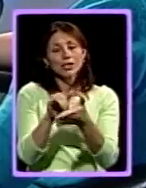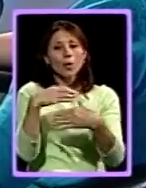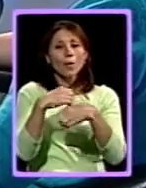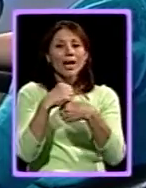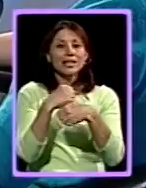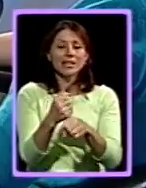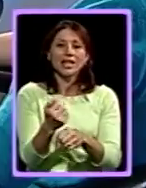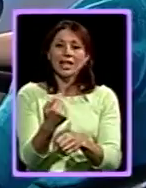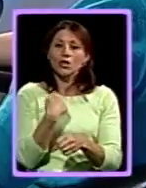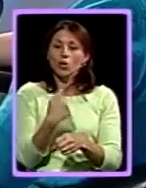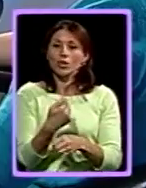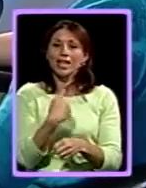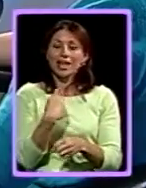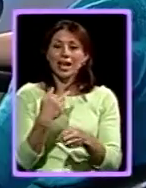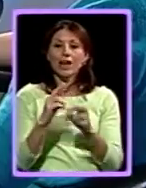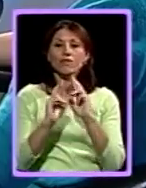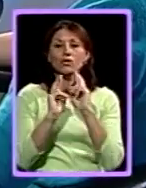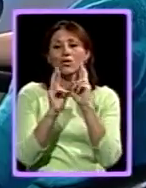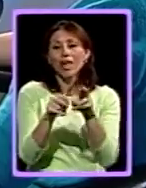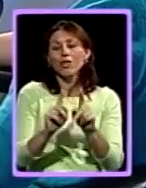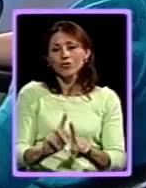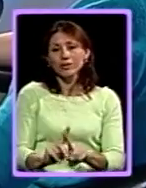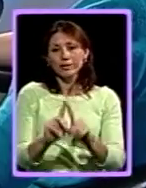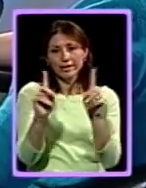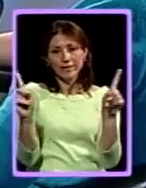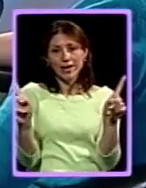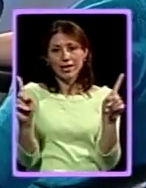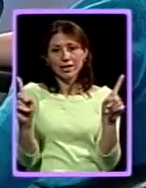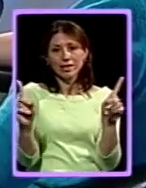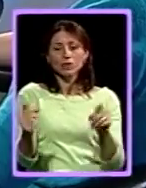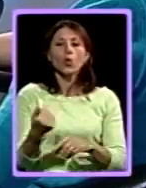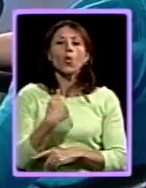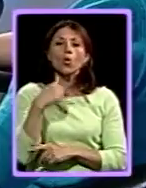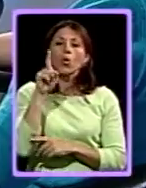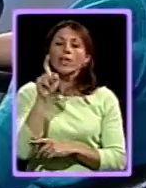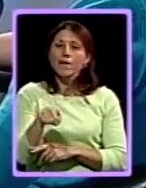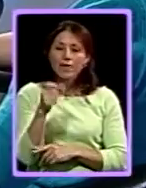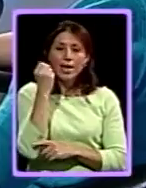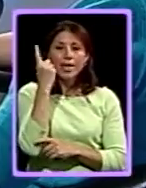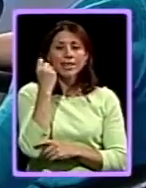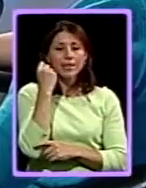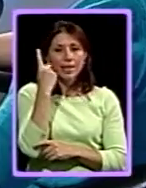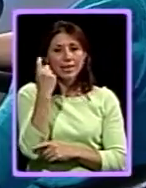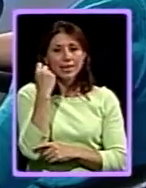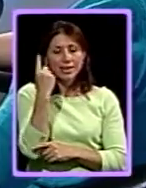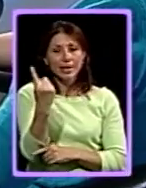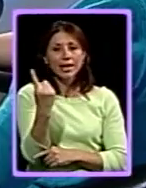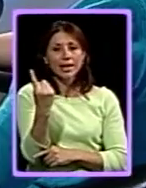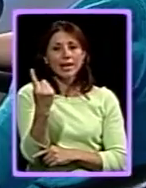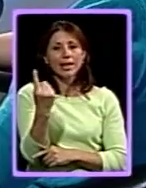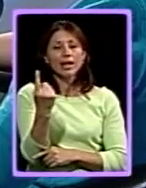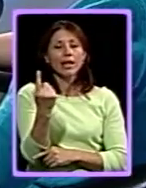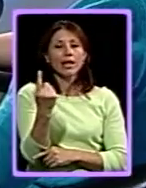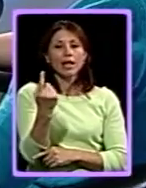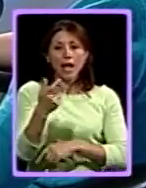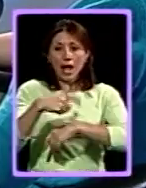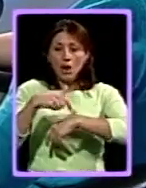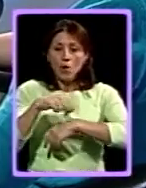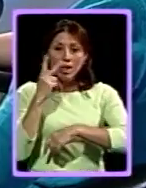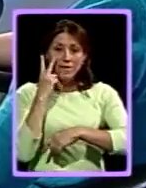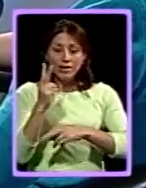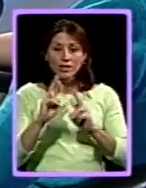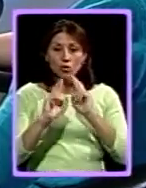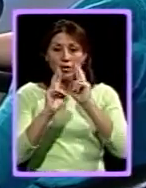de los resultados en otro sentido, ¿verdad? Uno tiene que tener claro a la hora, por eso, de que ve los resultados de una